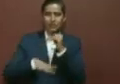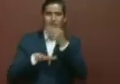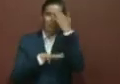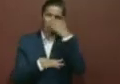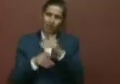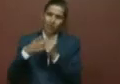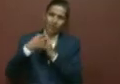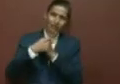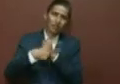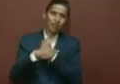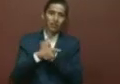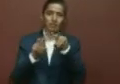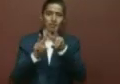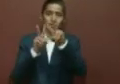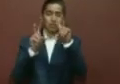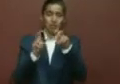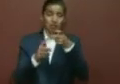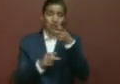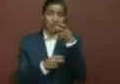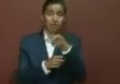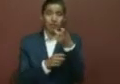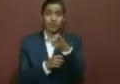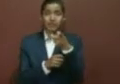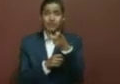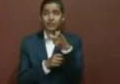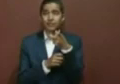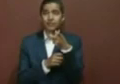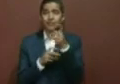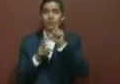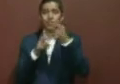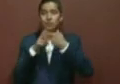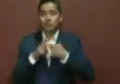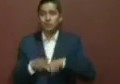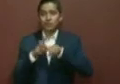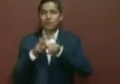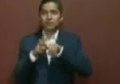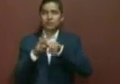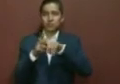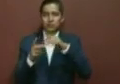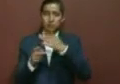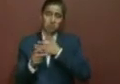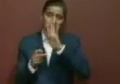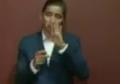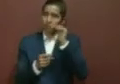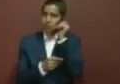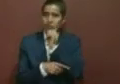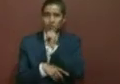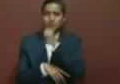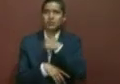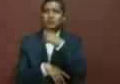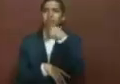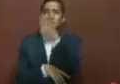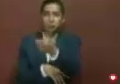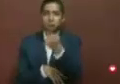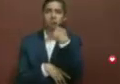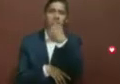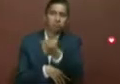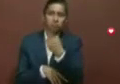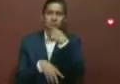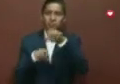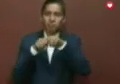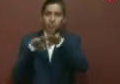saben ha sido uno de los temas que desde un principio yo he estado compartiendo con ustedes